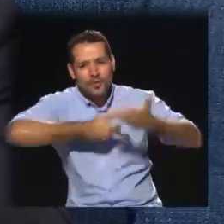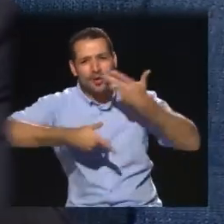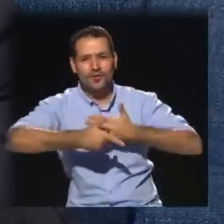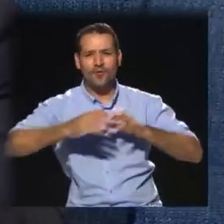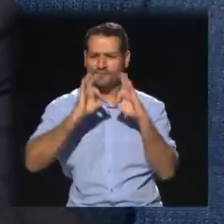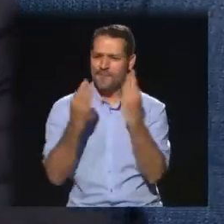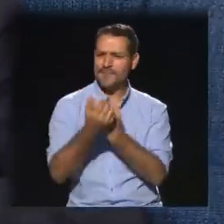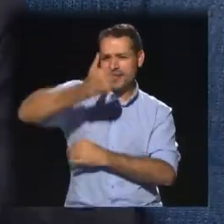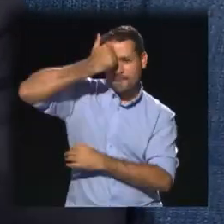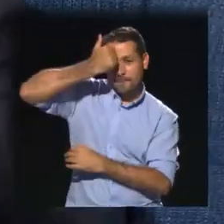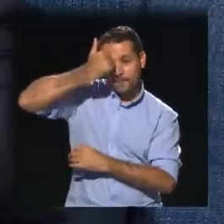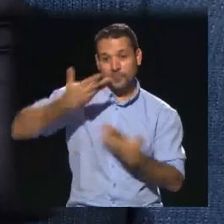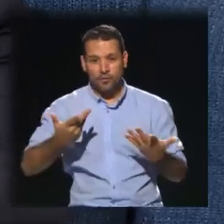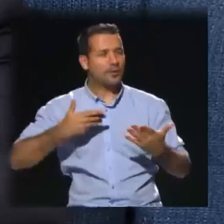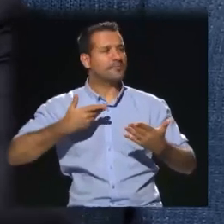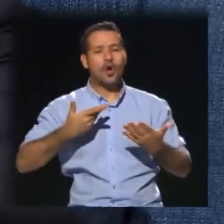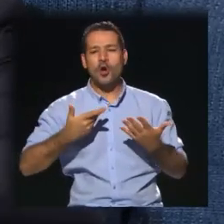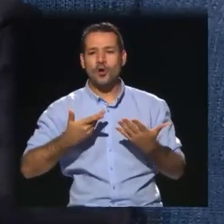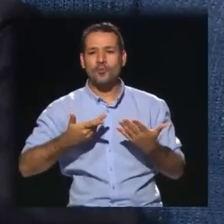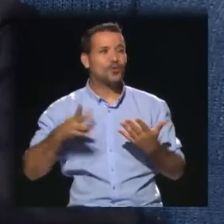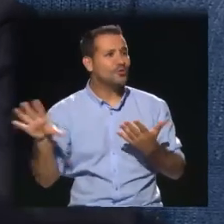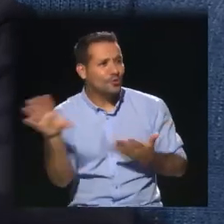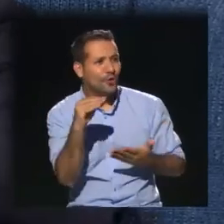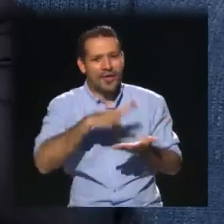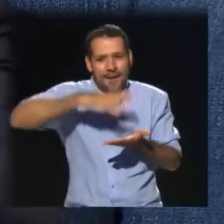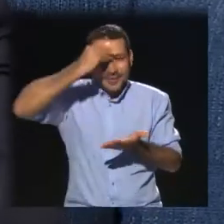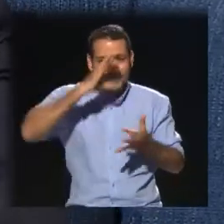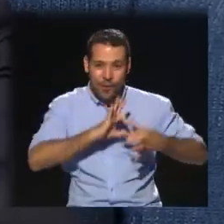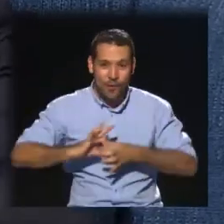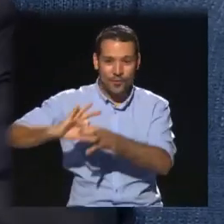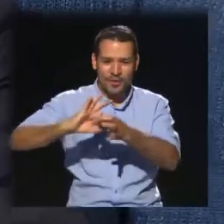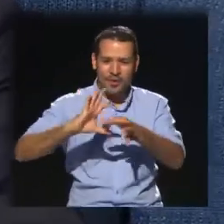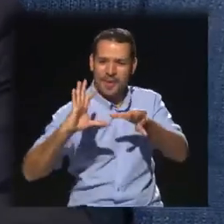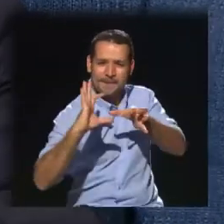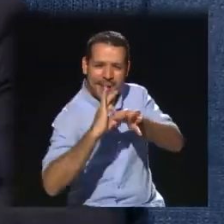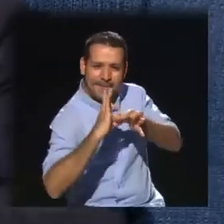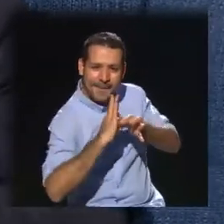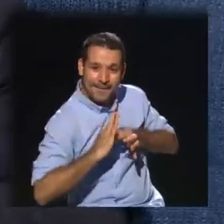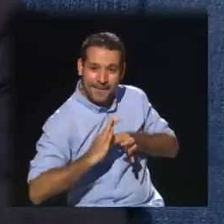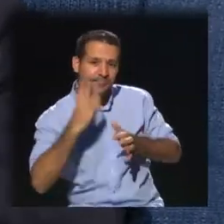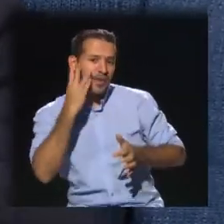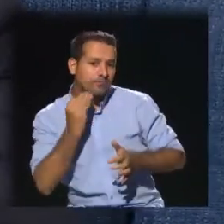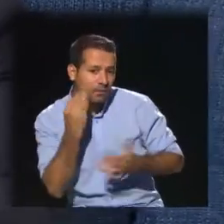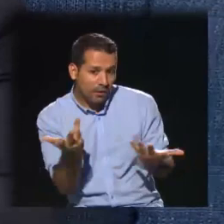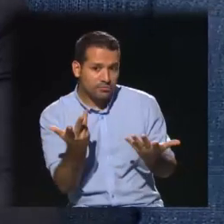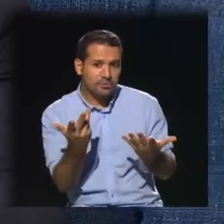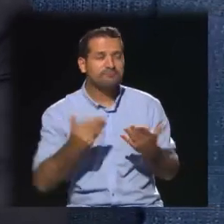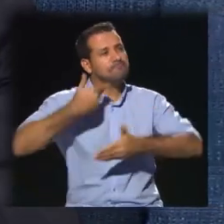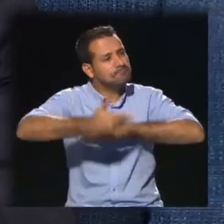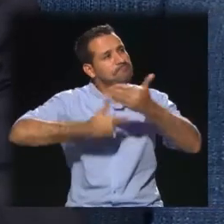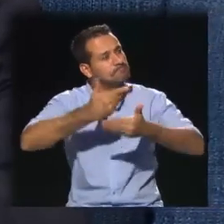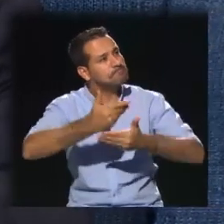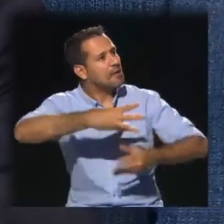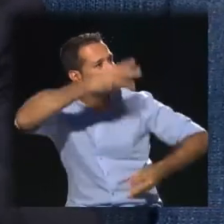profes, alrededor del aprendizaje colectivo. Creo que si vemos esta experiencia de esa forma, pues al cabo de la